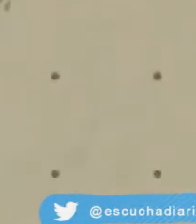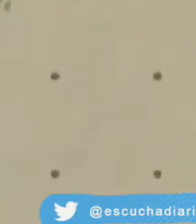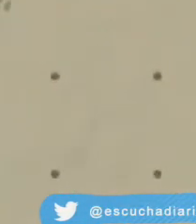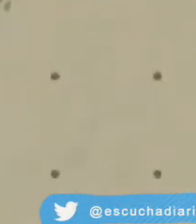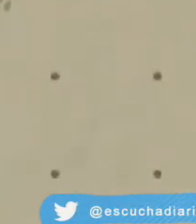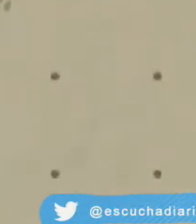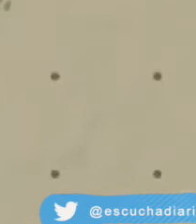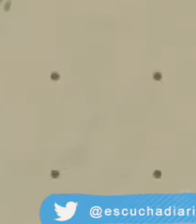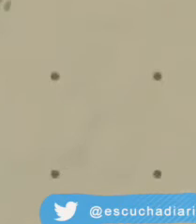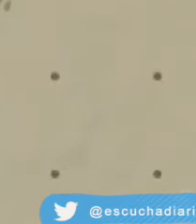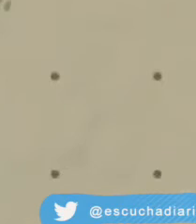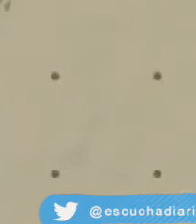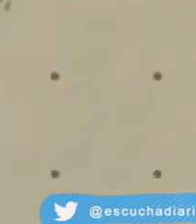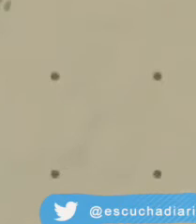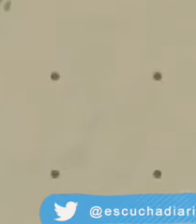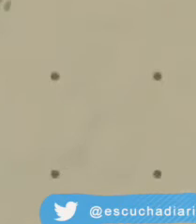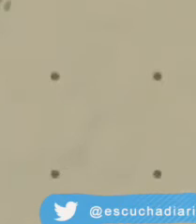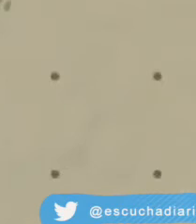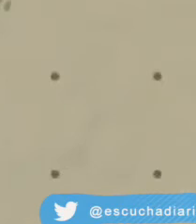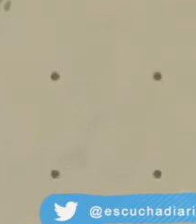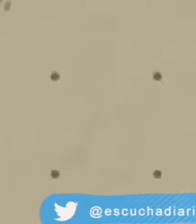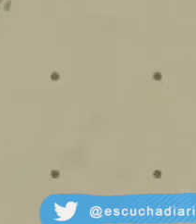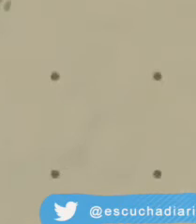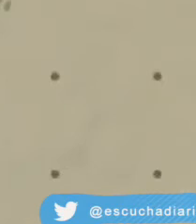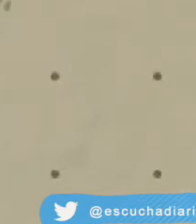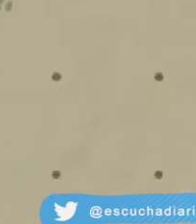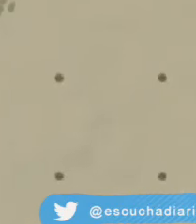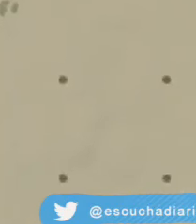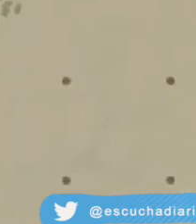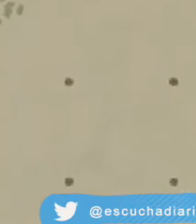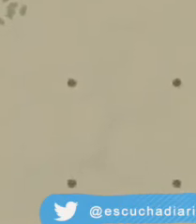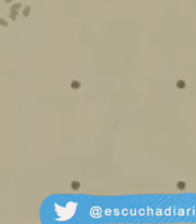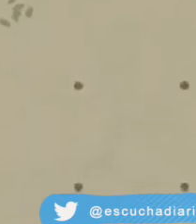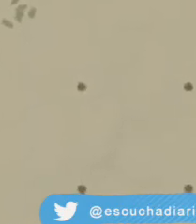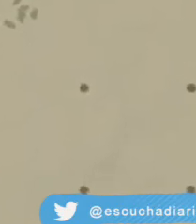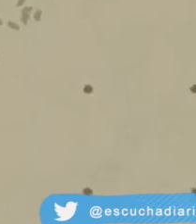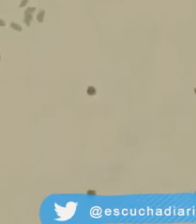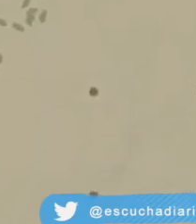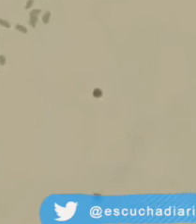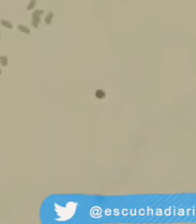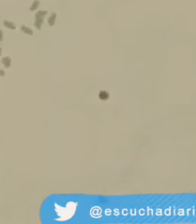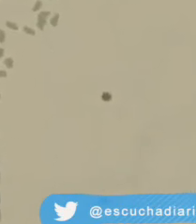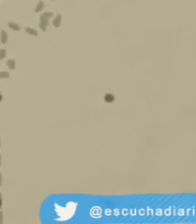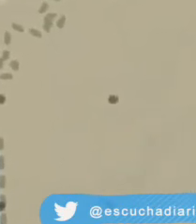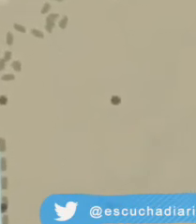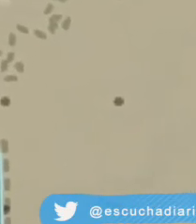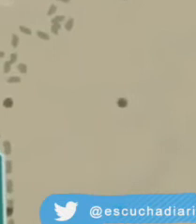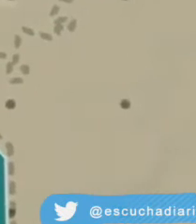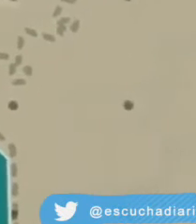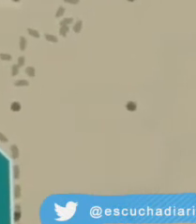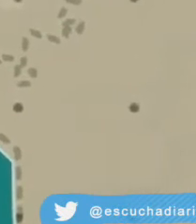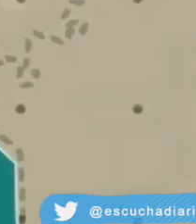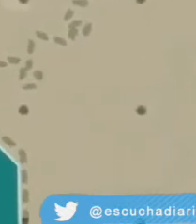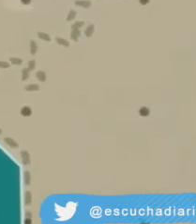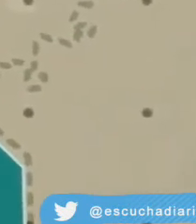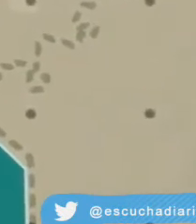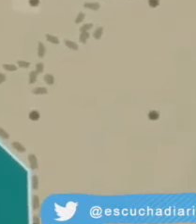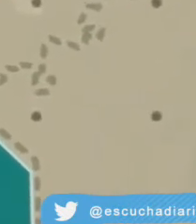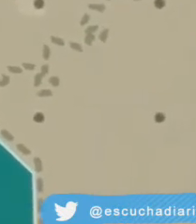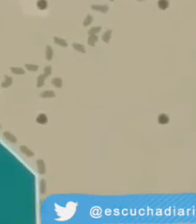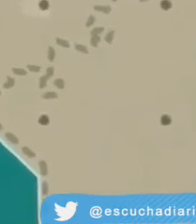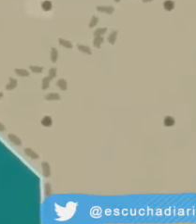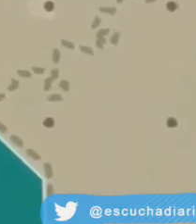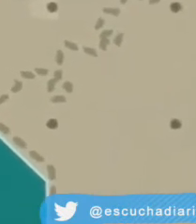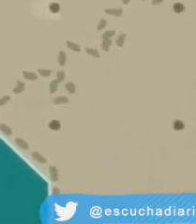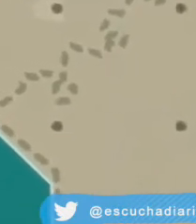Campeche. Además, proyectamos cuatro paraderos, Etzná, Tenabó, Esel Chacán y